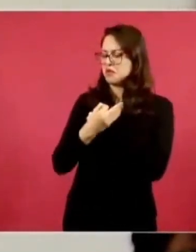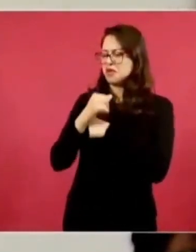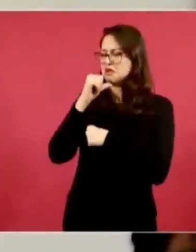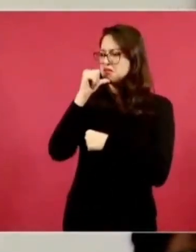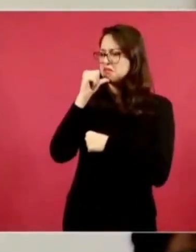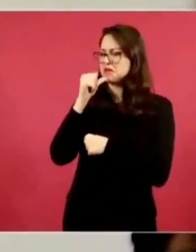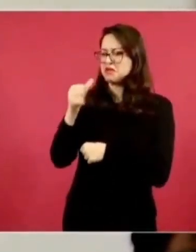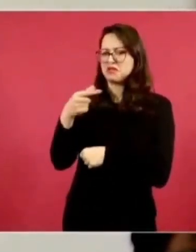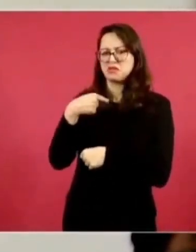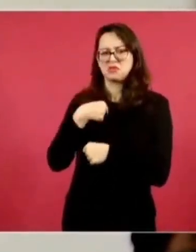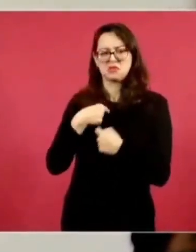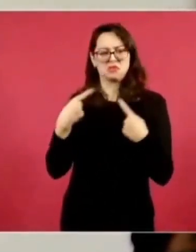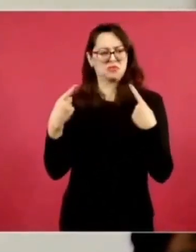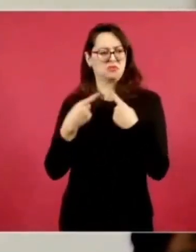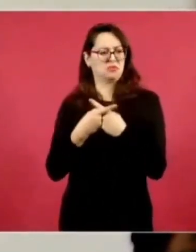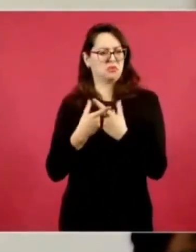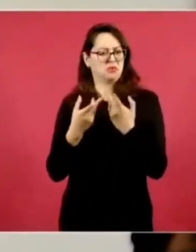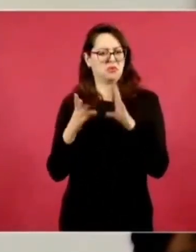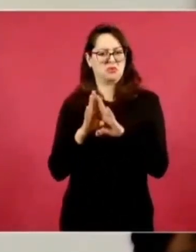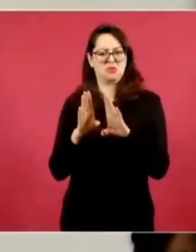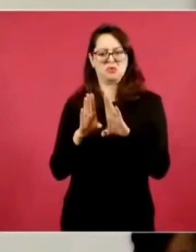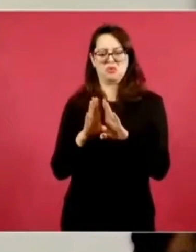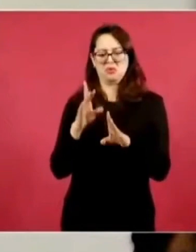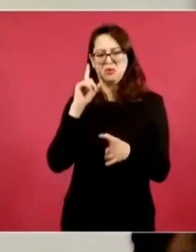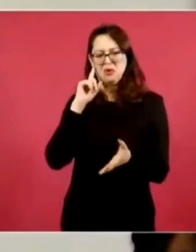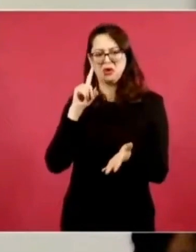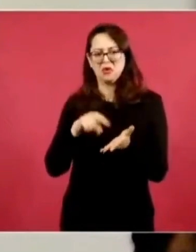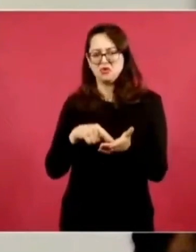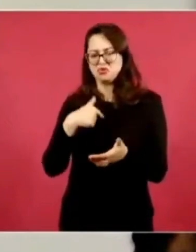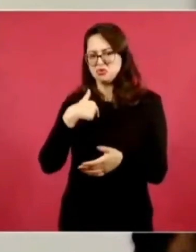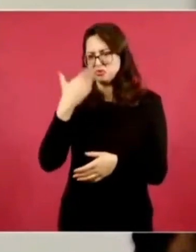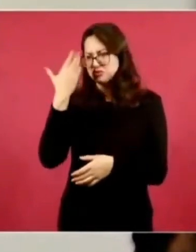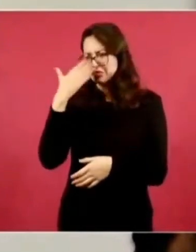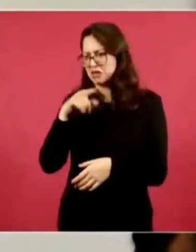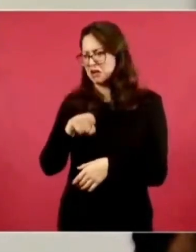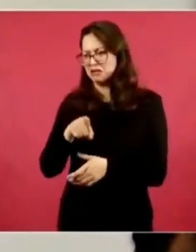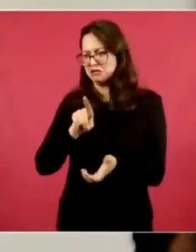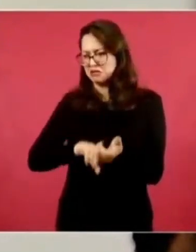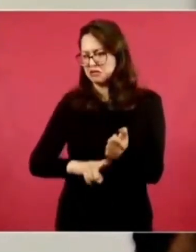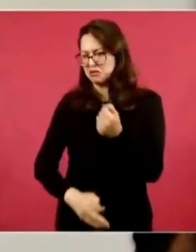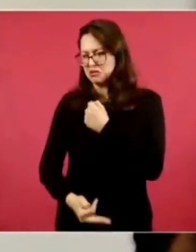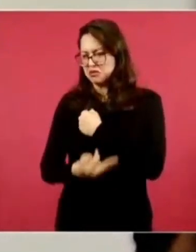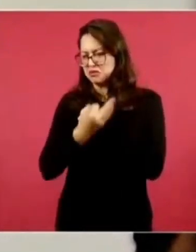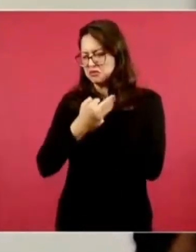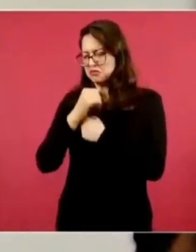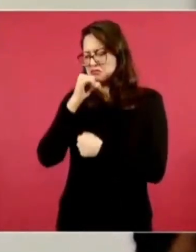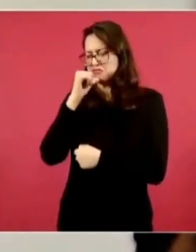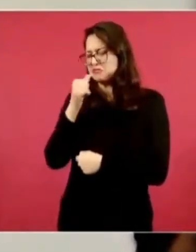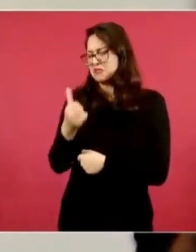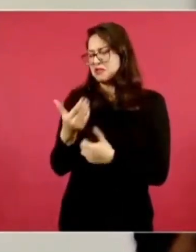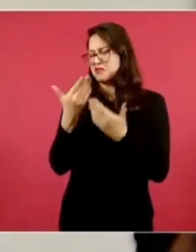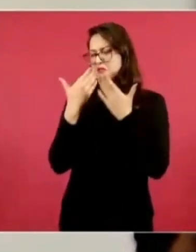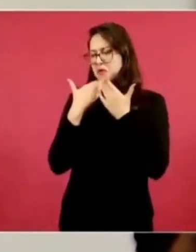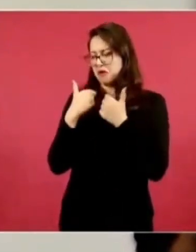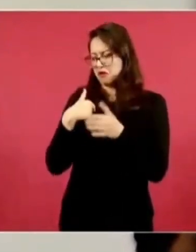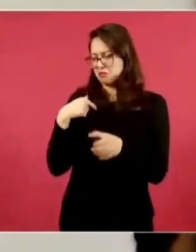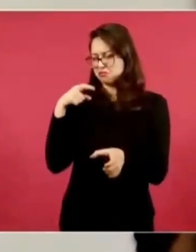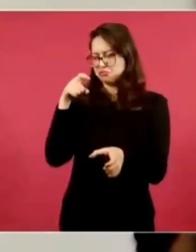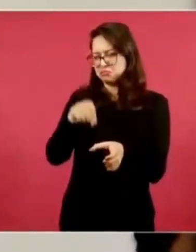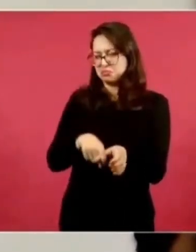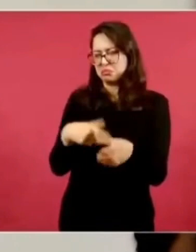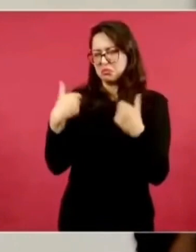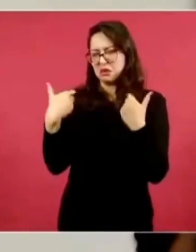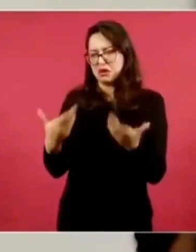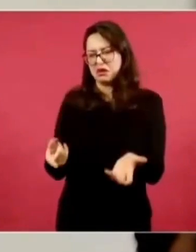incongruencia de mi parte porque yo sé cómo está el mecanismo. Yo fui la periodista que llevó la investigación de la corrupción dentro